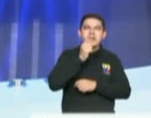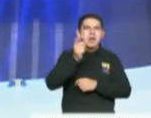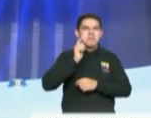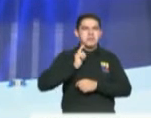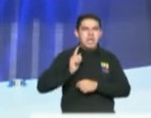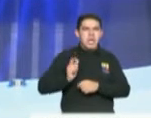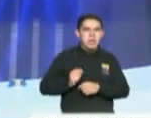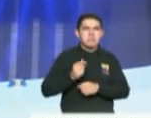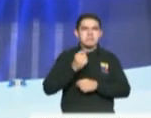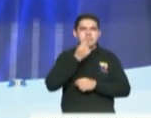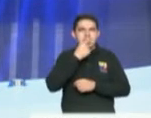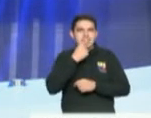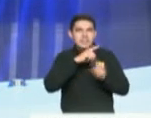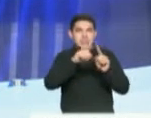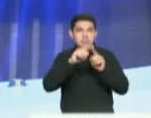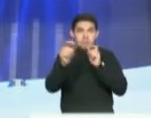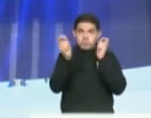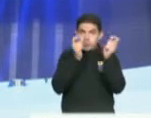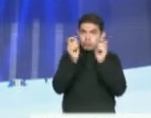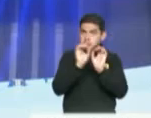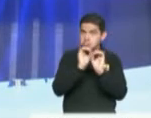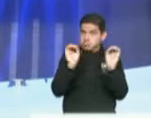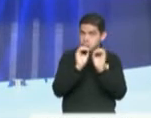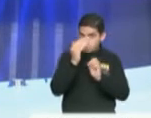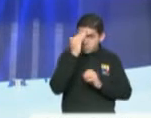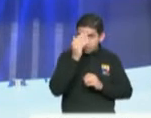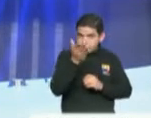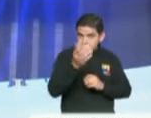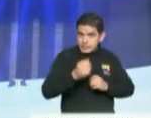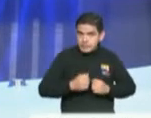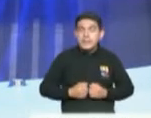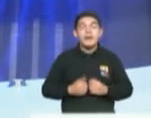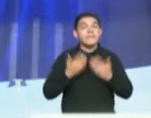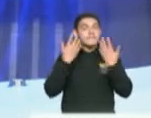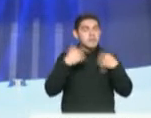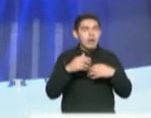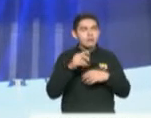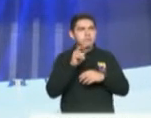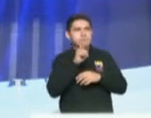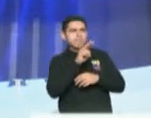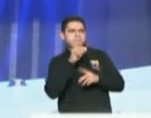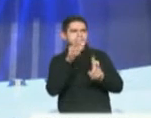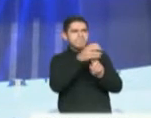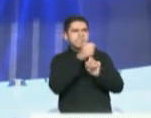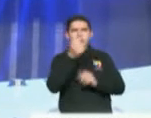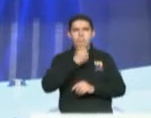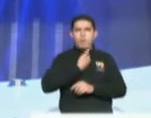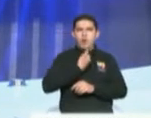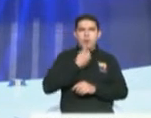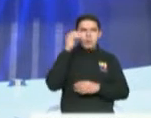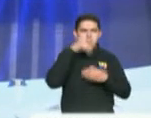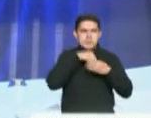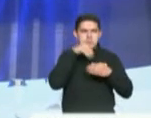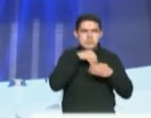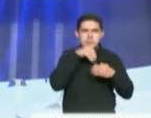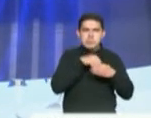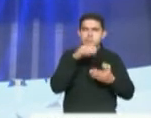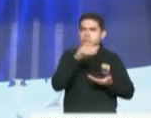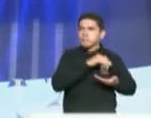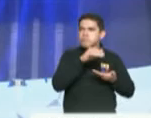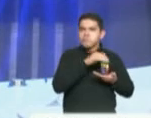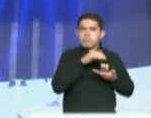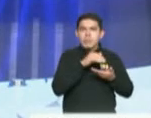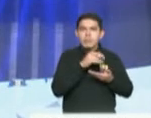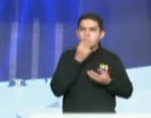ningún tipo de regulación lo sabía usted acción que motivó a que éstas actúen en favor de sus propios beneficios económicos sin contemplar